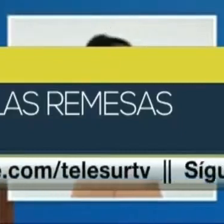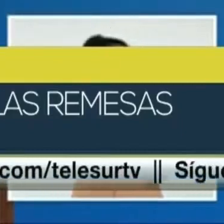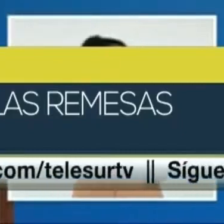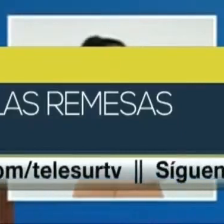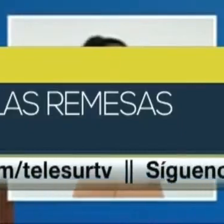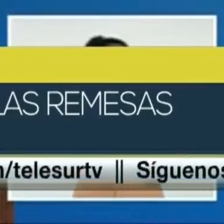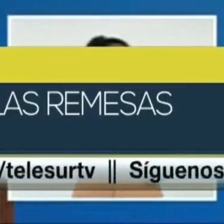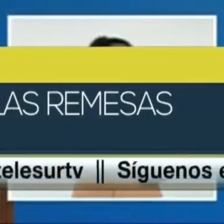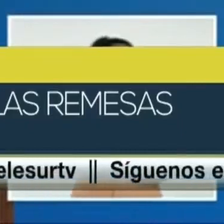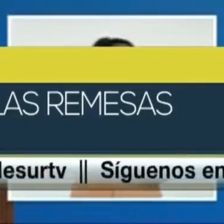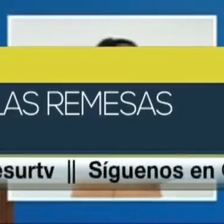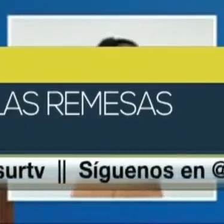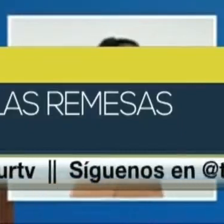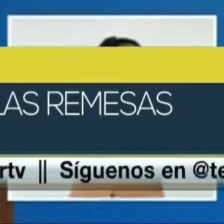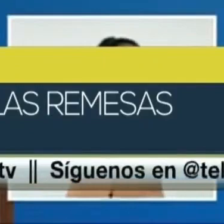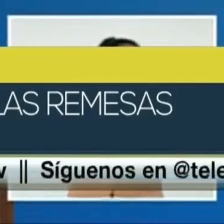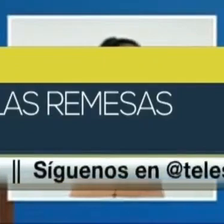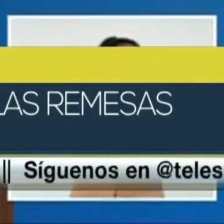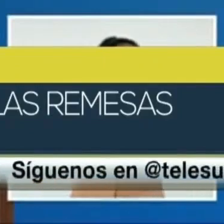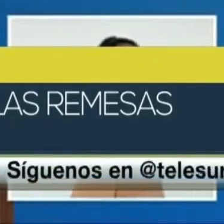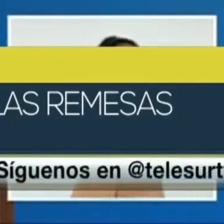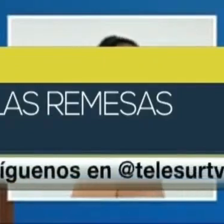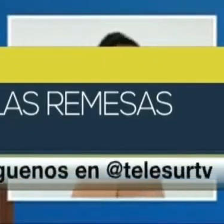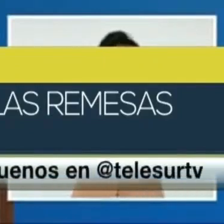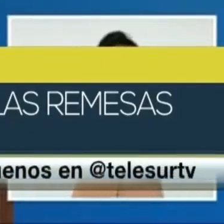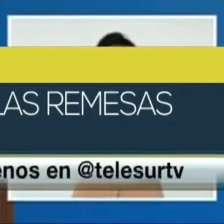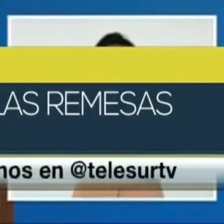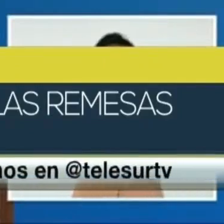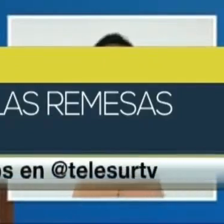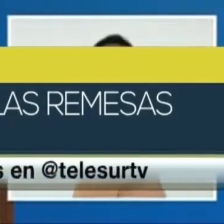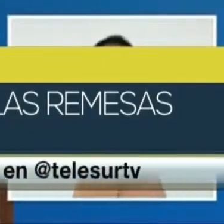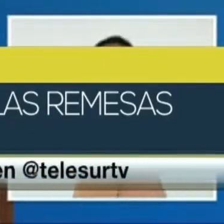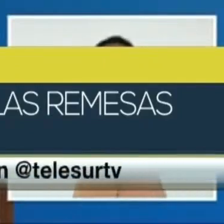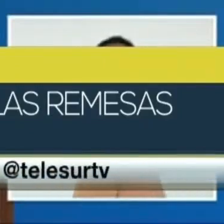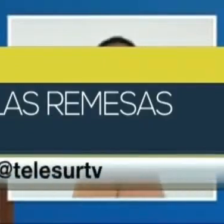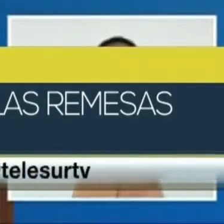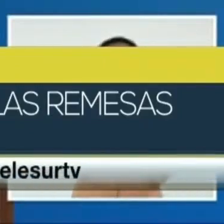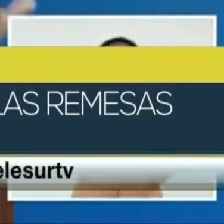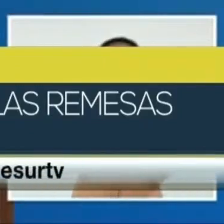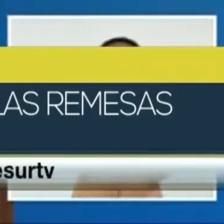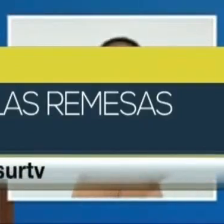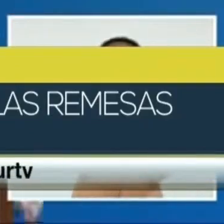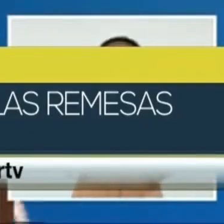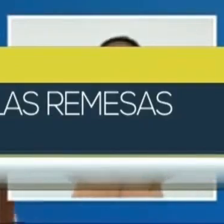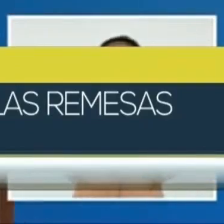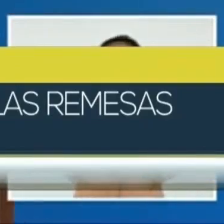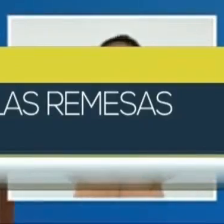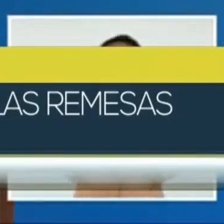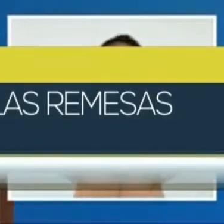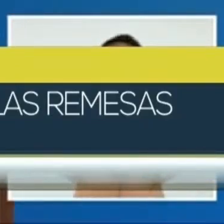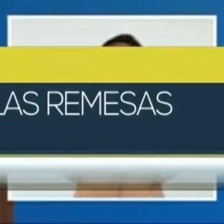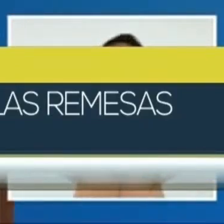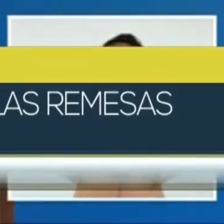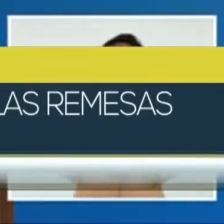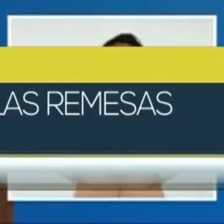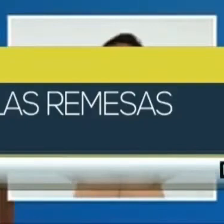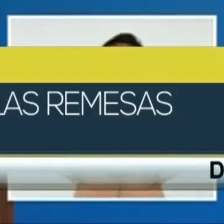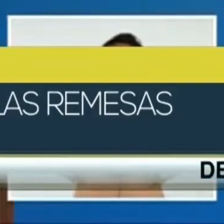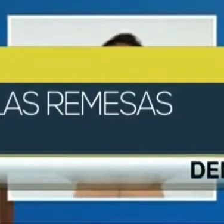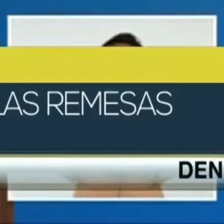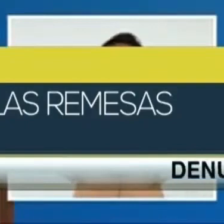electores que votaron por él sobre la base de una plataforma que incluye estos